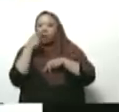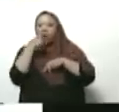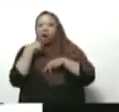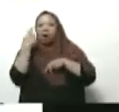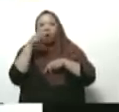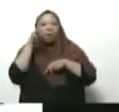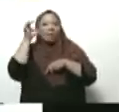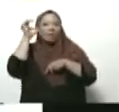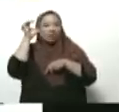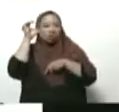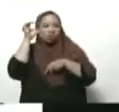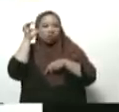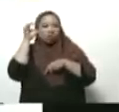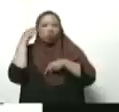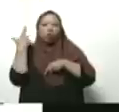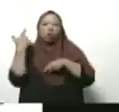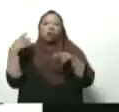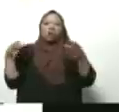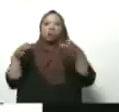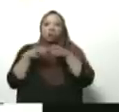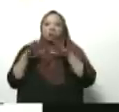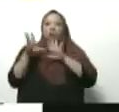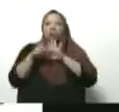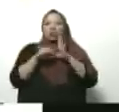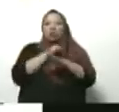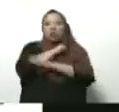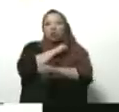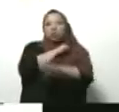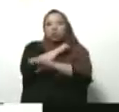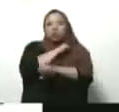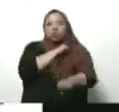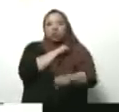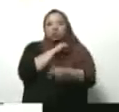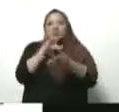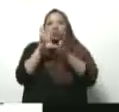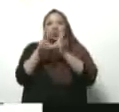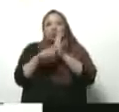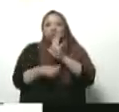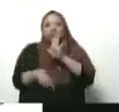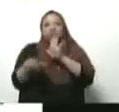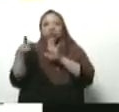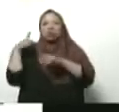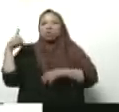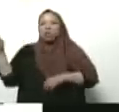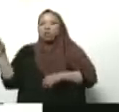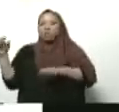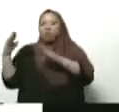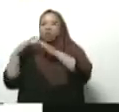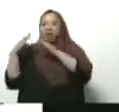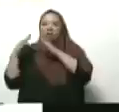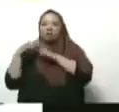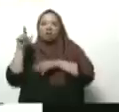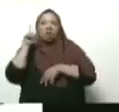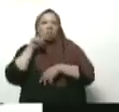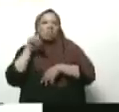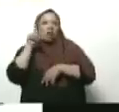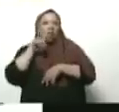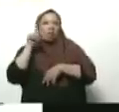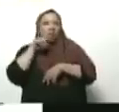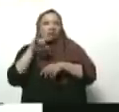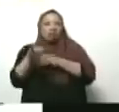robo reuniones con amigos que consumen drogas desapariciones de fugas del hogar mentira y manipulación